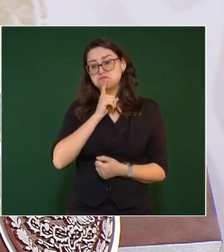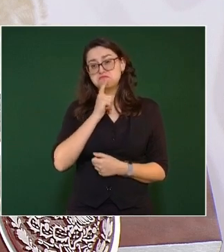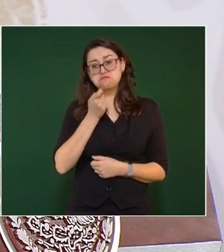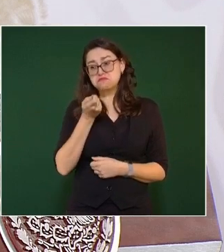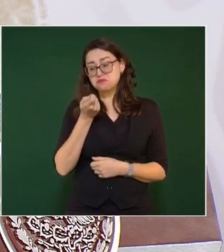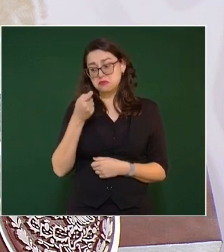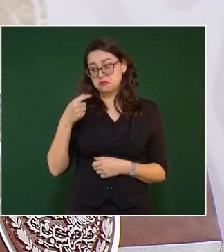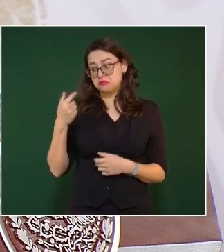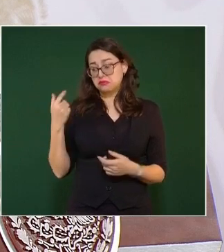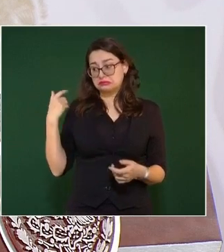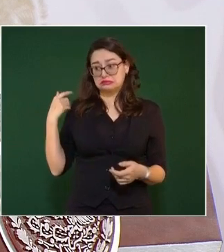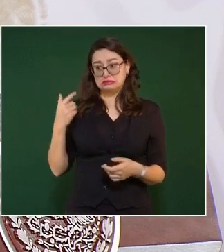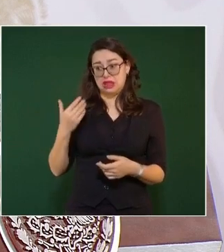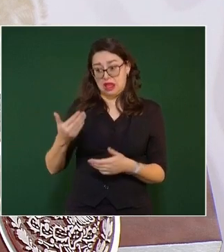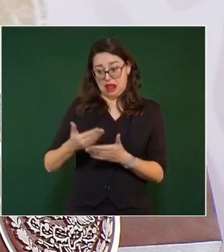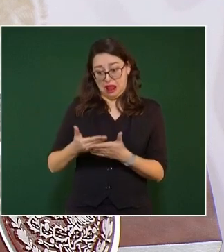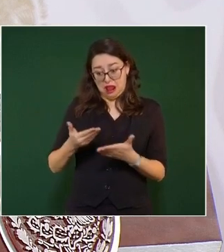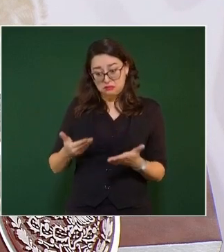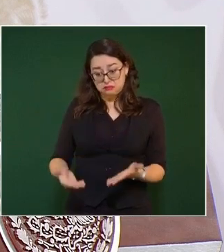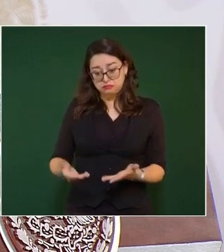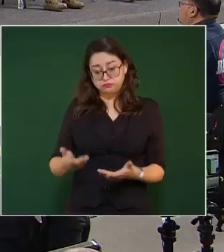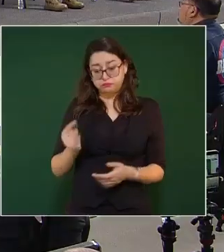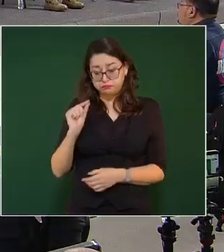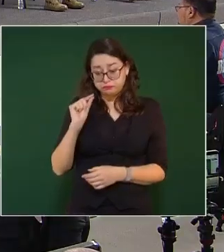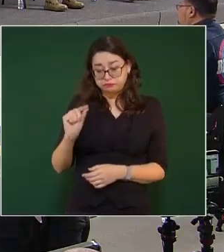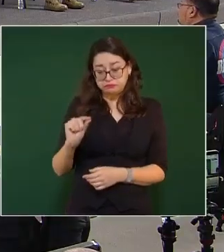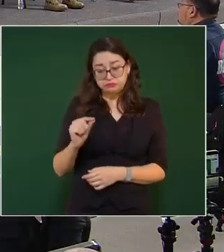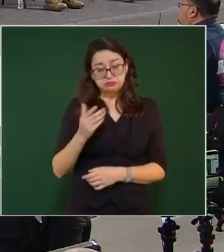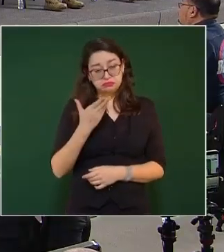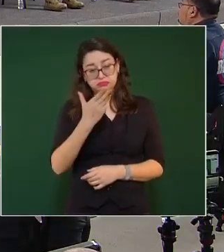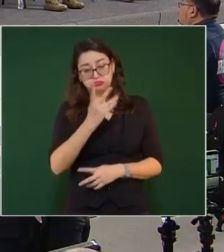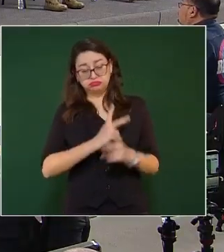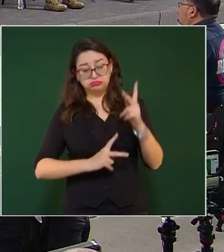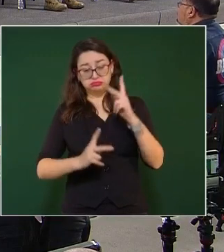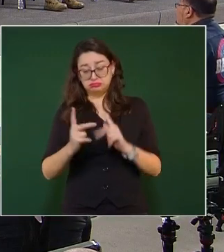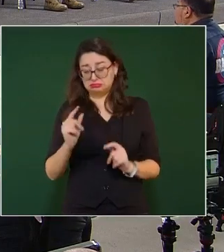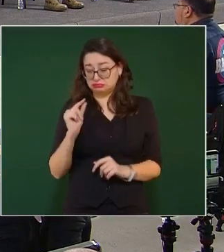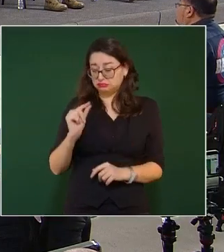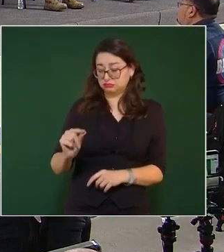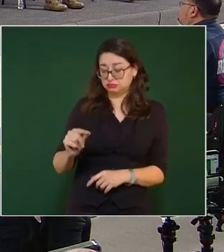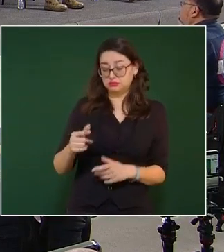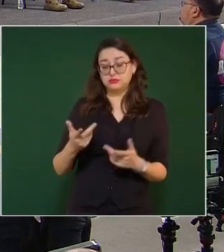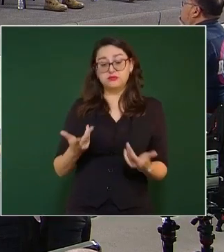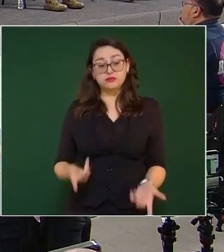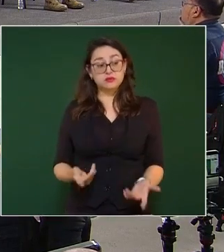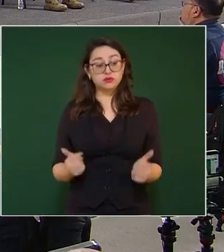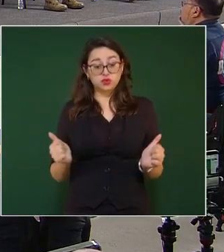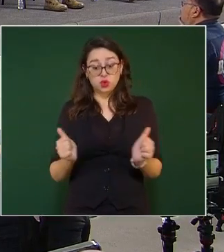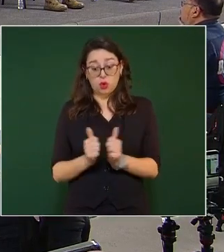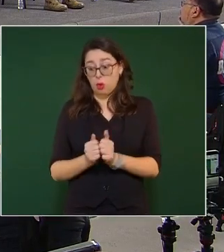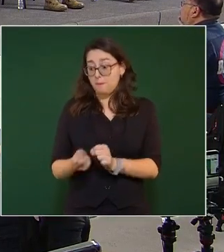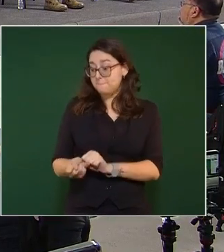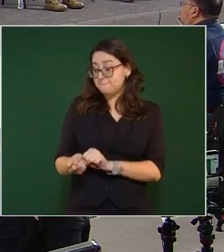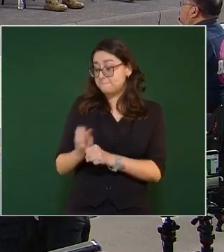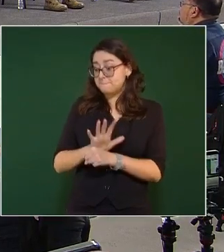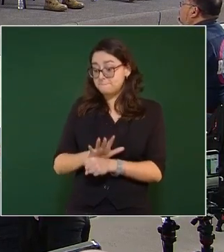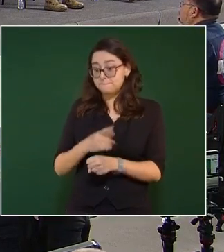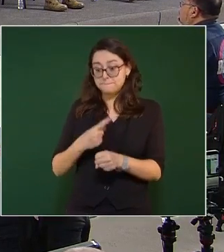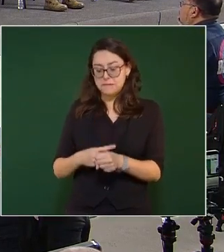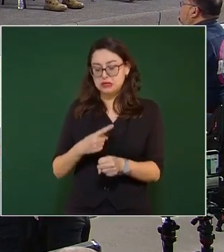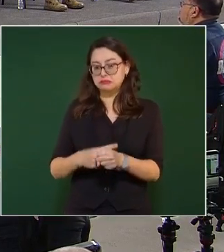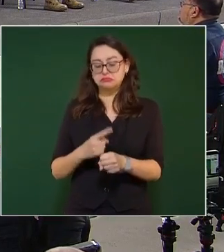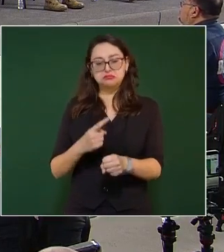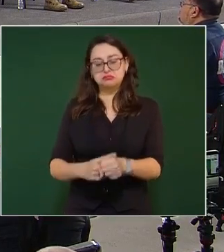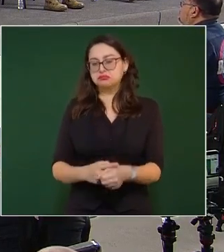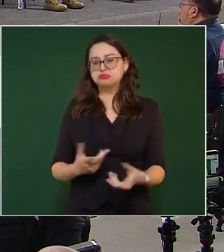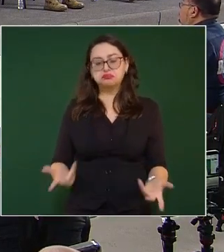sexenios, a pesar de la pandemia. Entonces, todo esto tiene que ver con